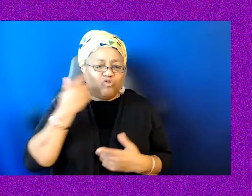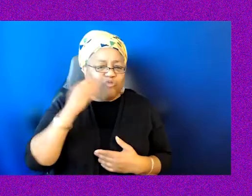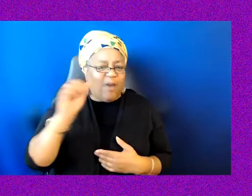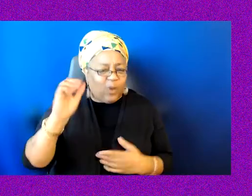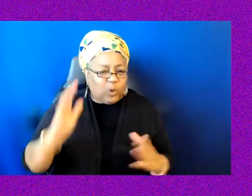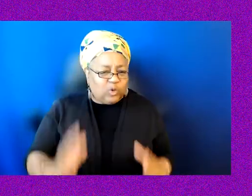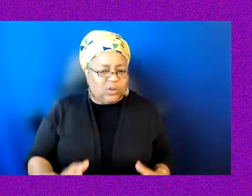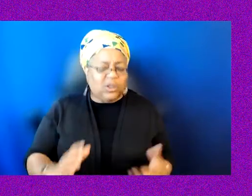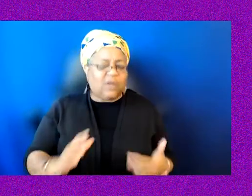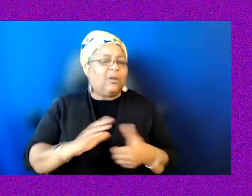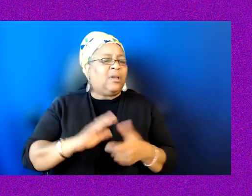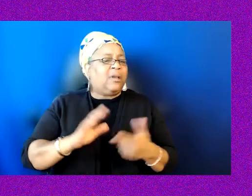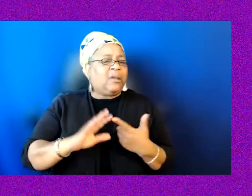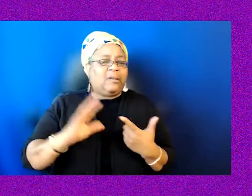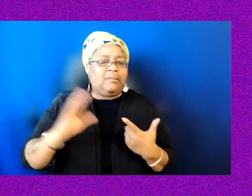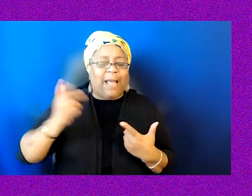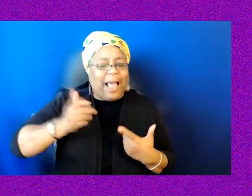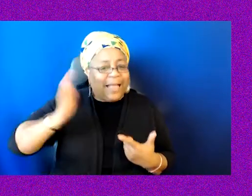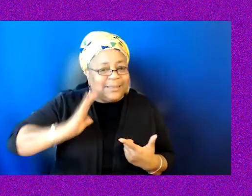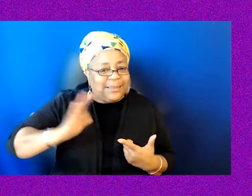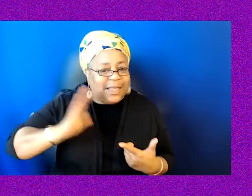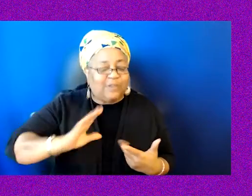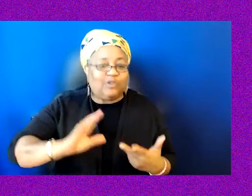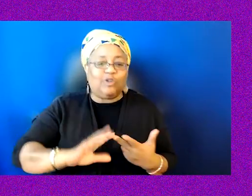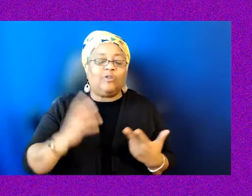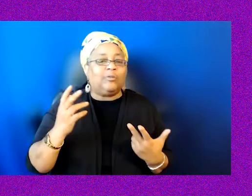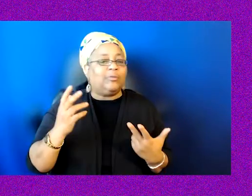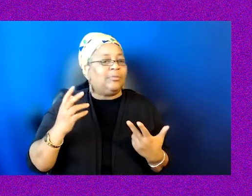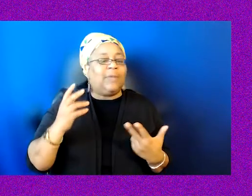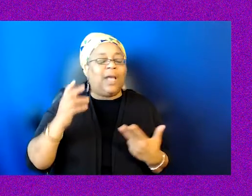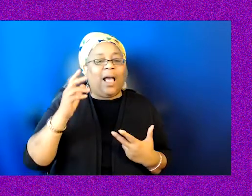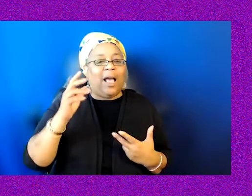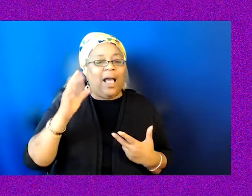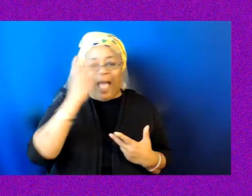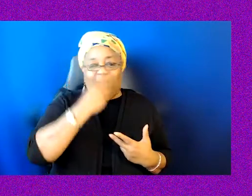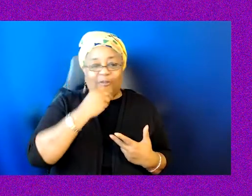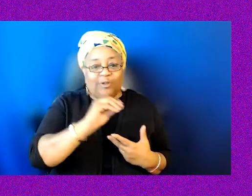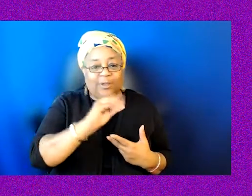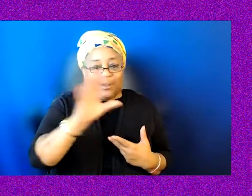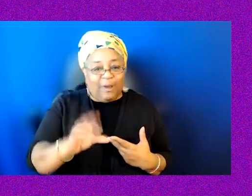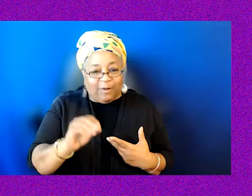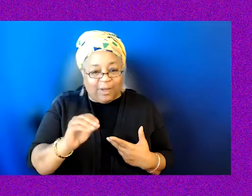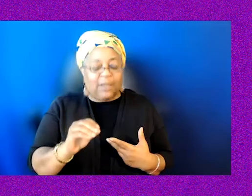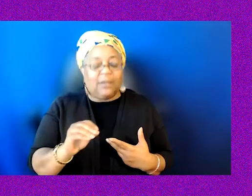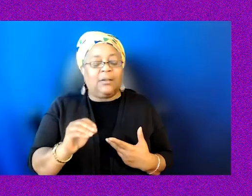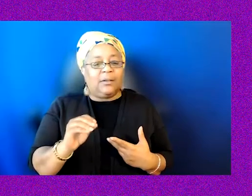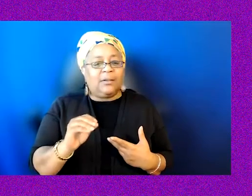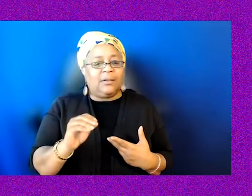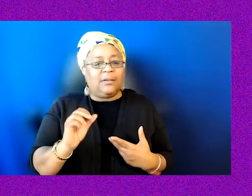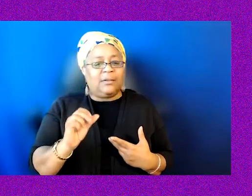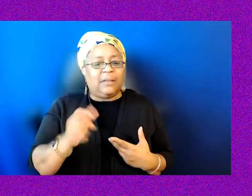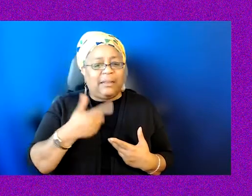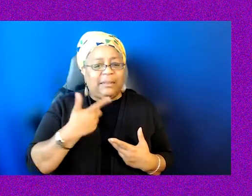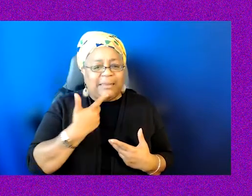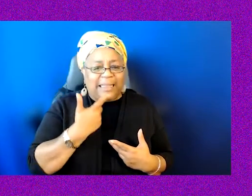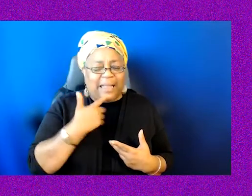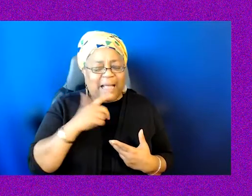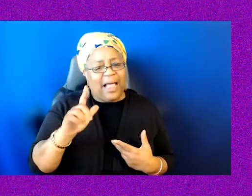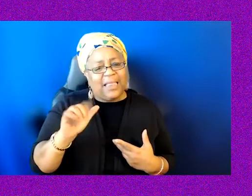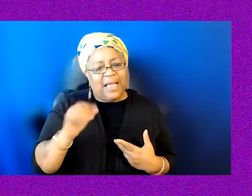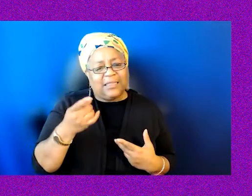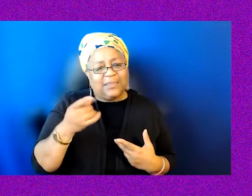Lorde, una revolucionaria anticasada, lesbiana, afroamericana,